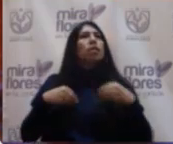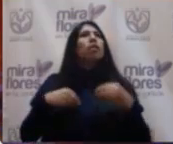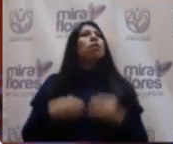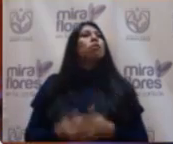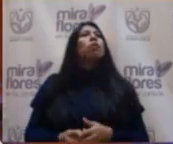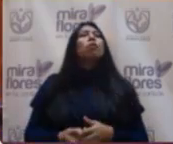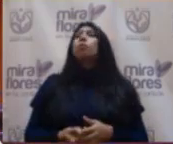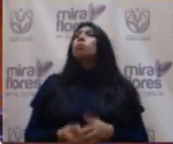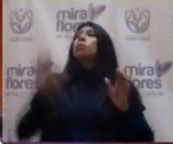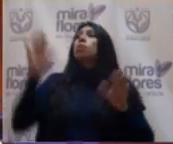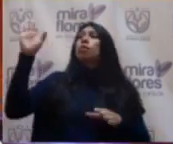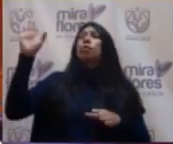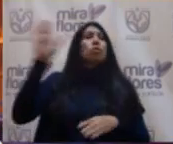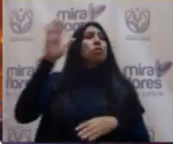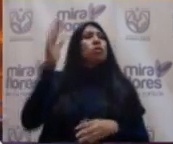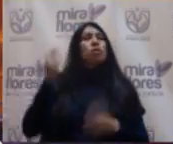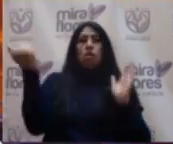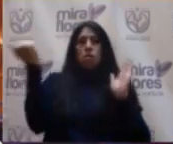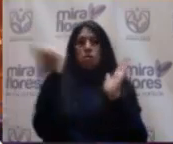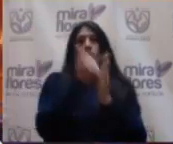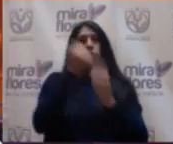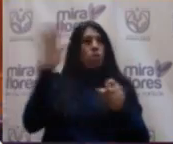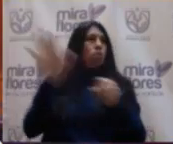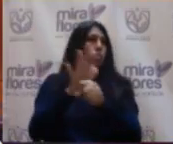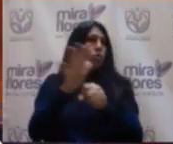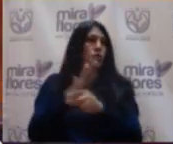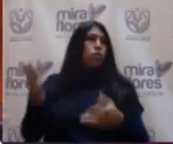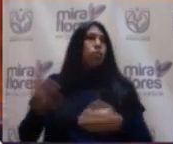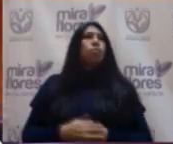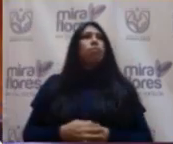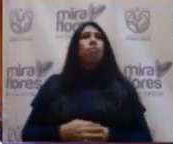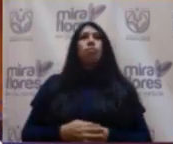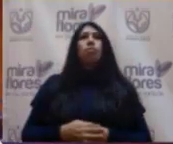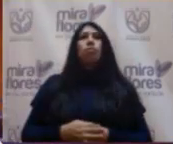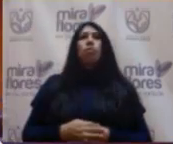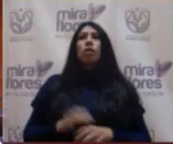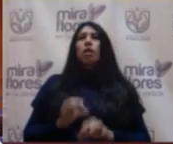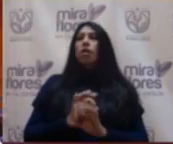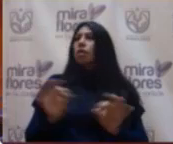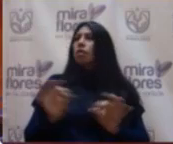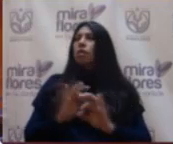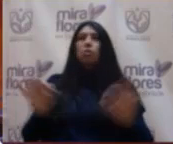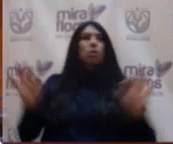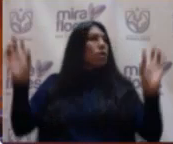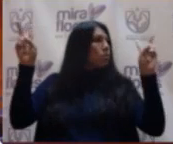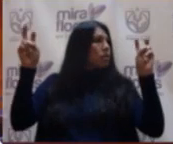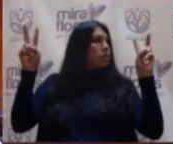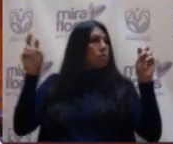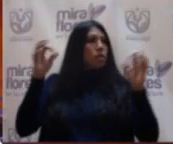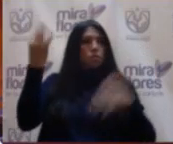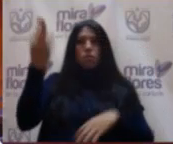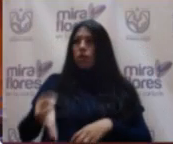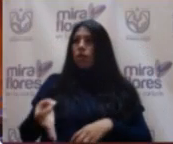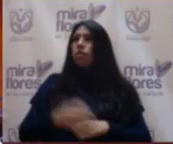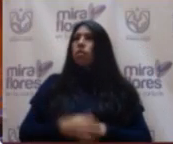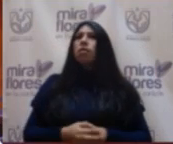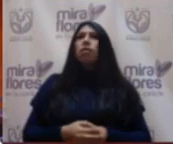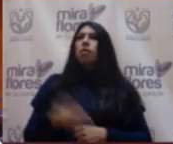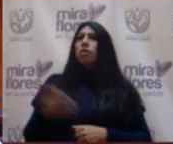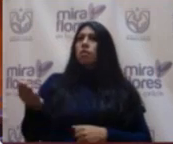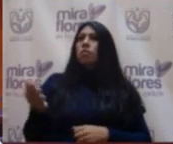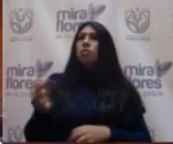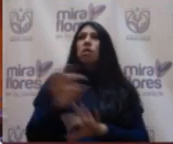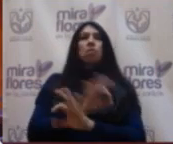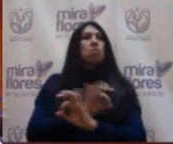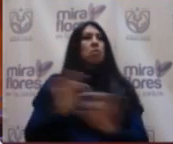la conformidad, ha sido aprobado por unanimidad. Ahora sí, ya no tenemos más temas, ¿verdad, doctor Mesa? Eso es todo,